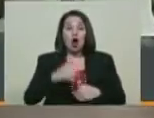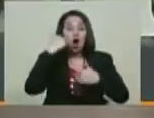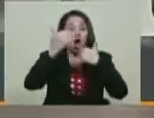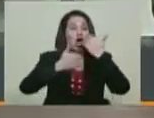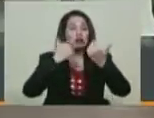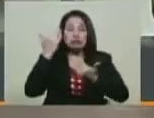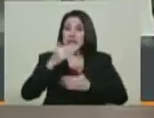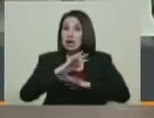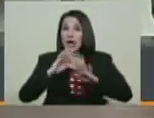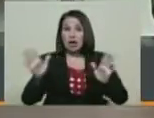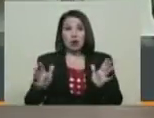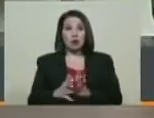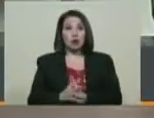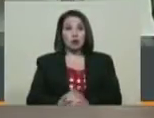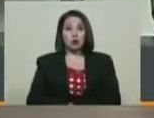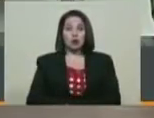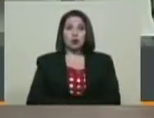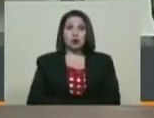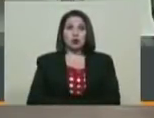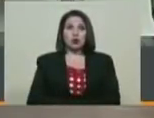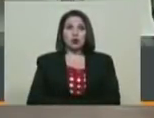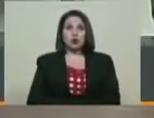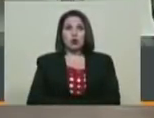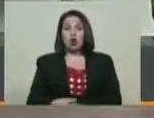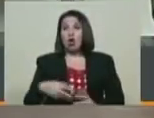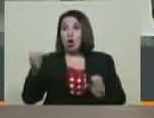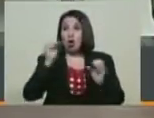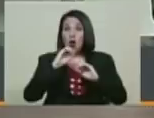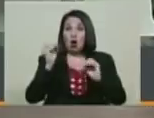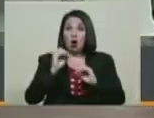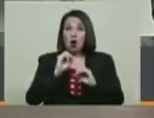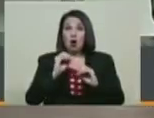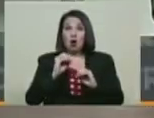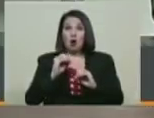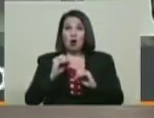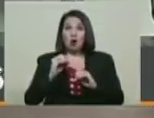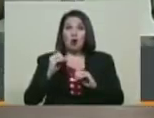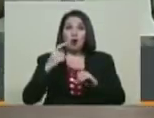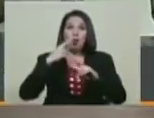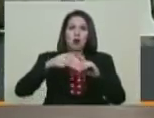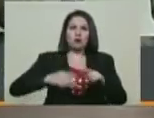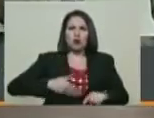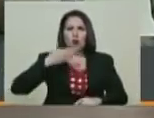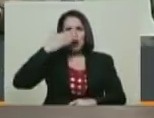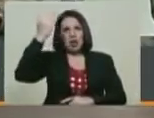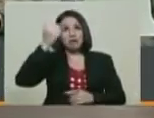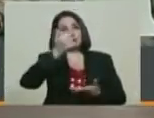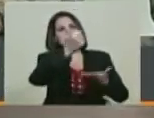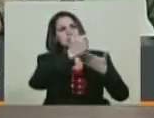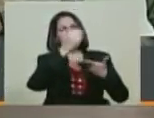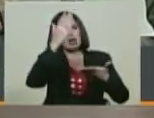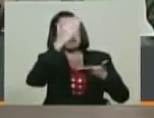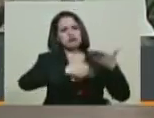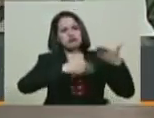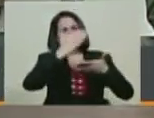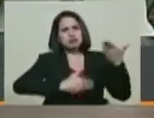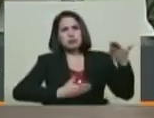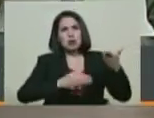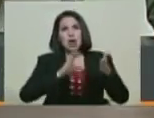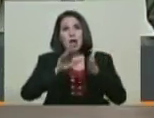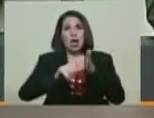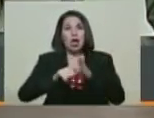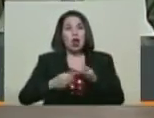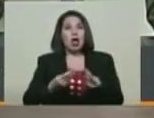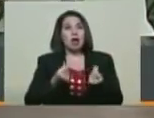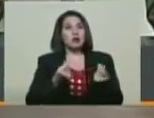Grosero, es una grosería. O Pakistán me obedece o le quitaron ya la ayuda económica a Pakistán, porque ellos